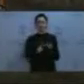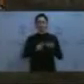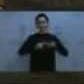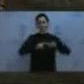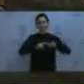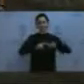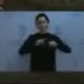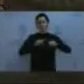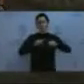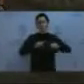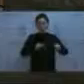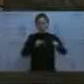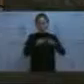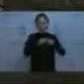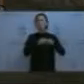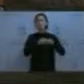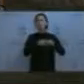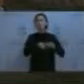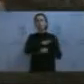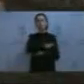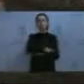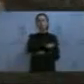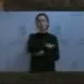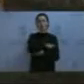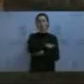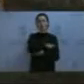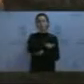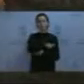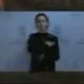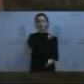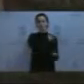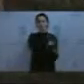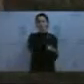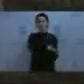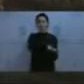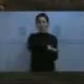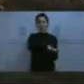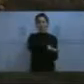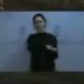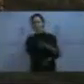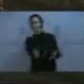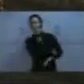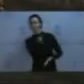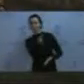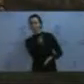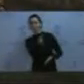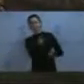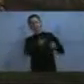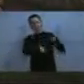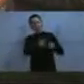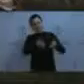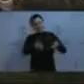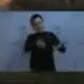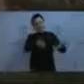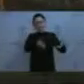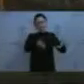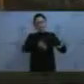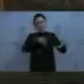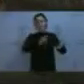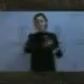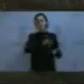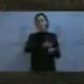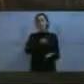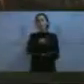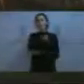estas áreas se utilizará la lengua castellana como lengua áulica, si me permite la expresión, en una de las 2 sesiones